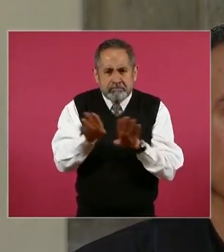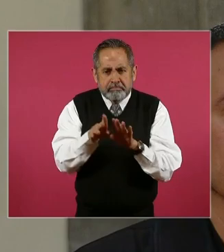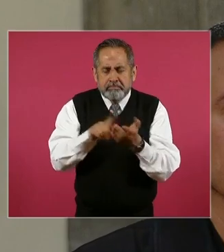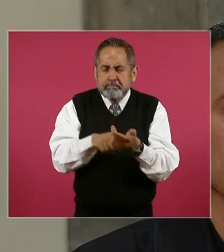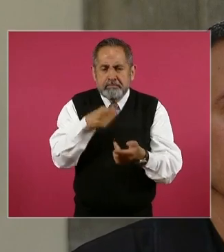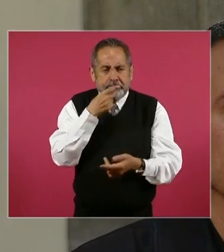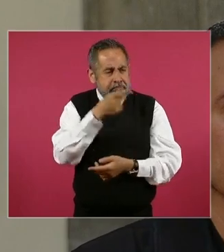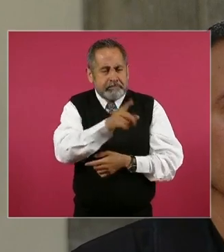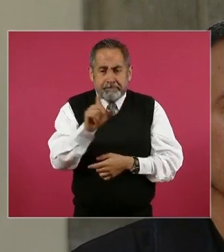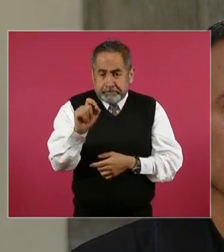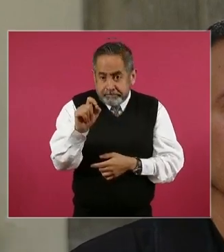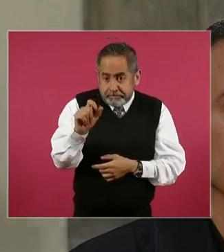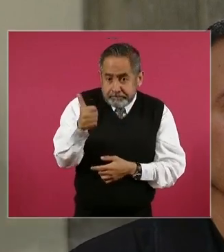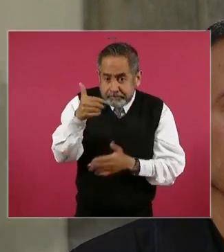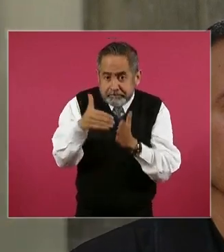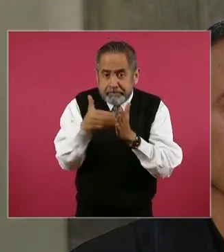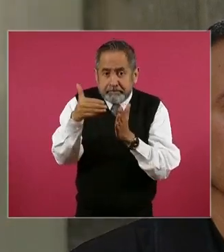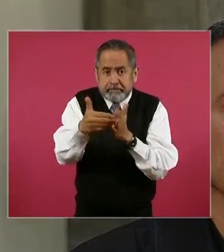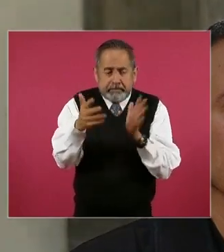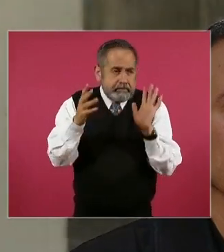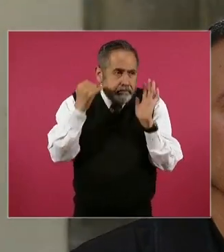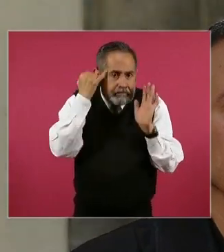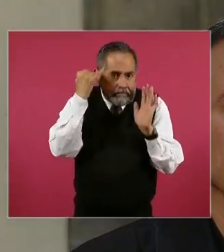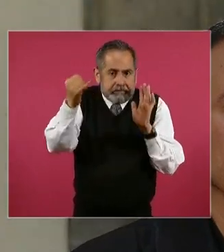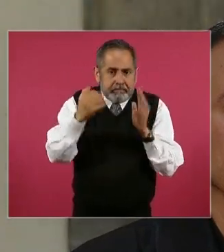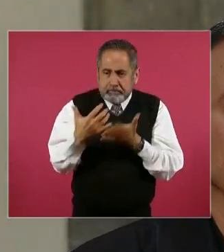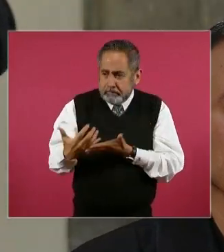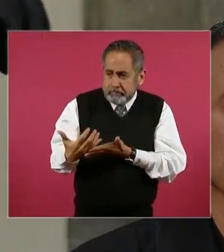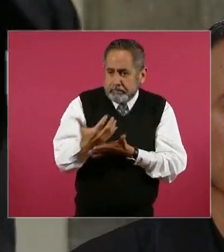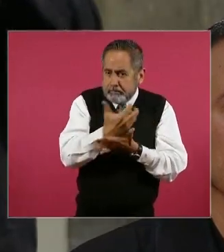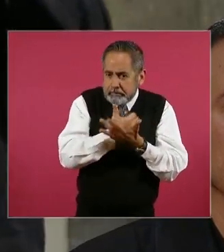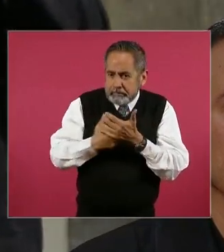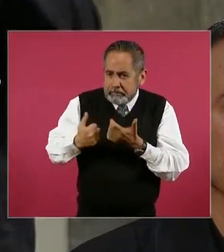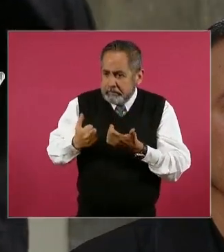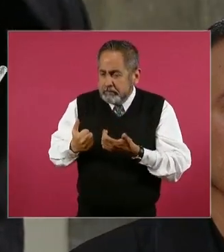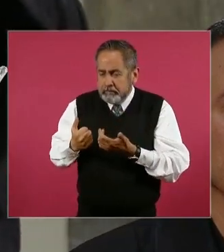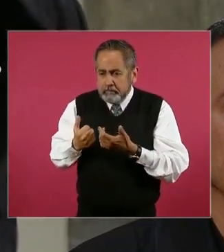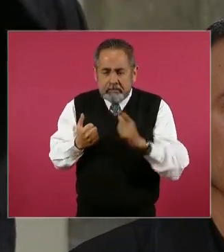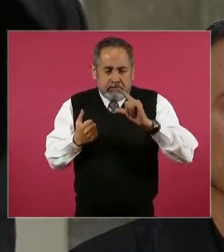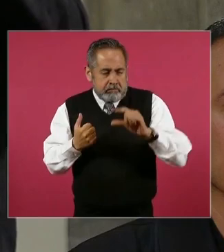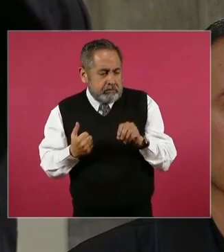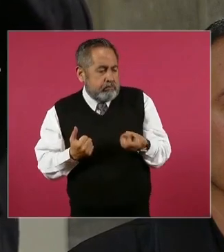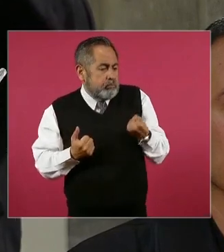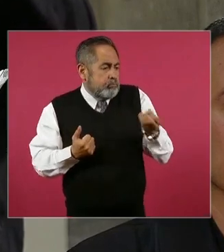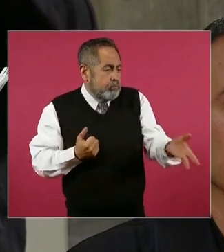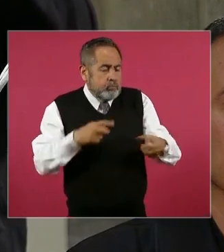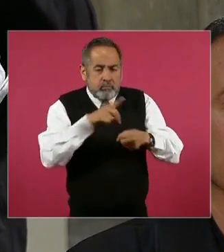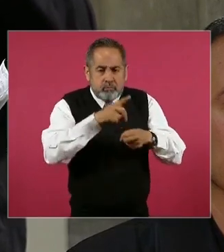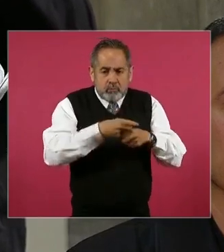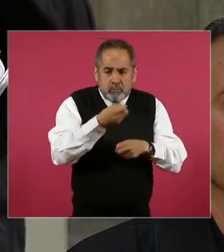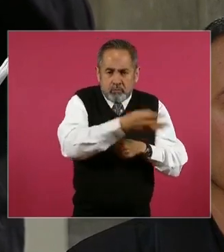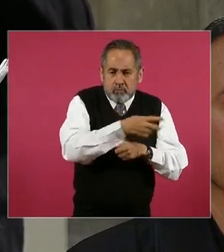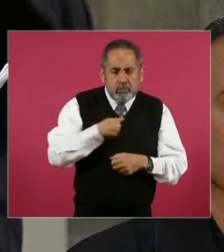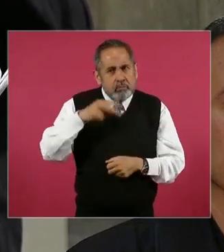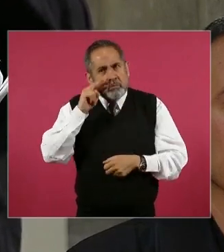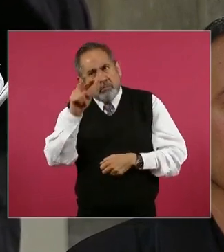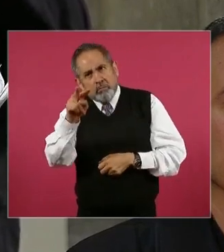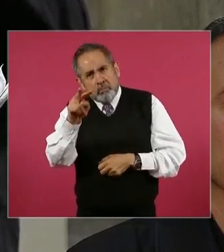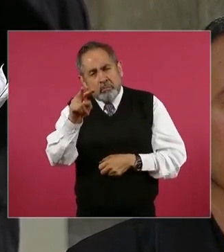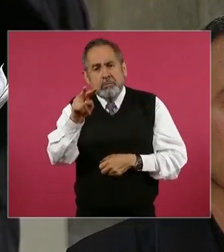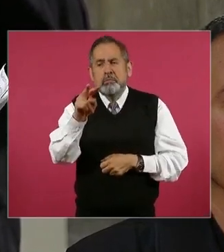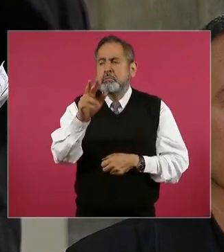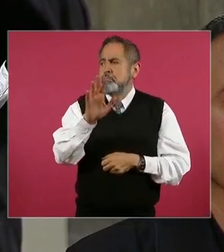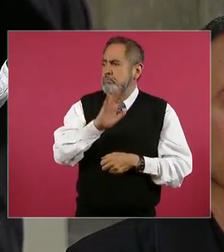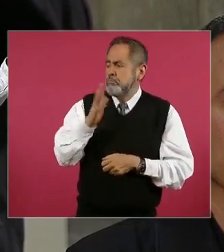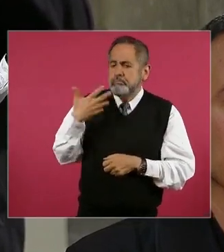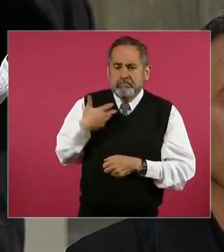26 millones me imagino que de salarios y con la exposición que hace usted tiene las